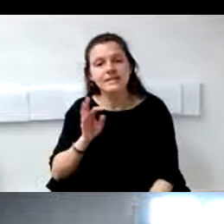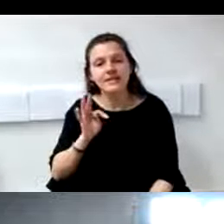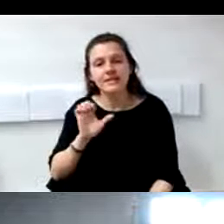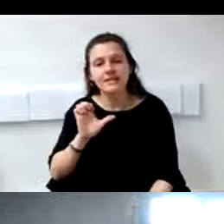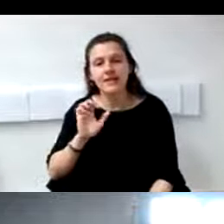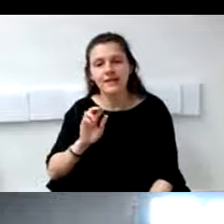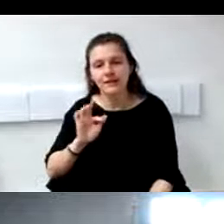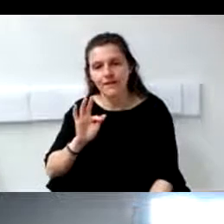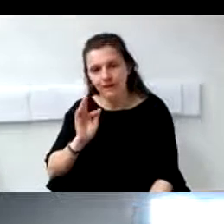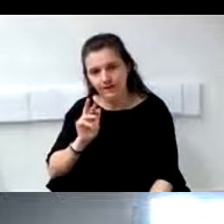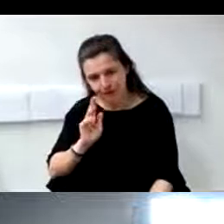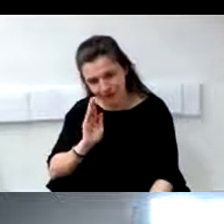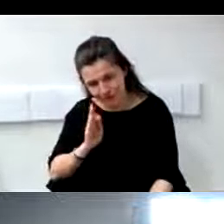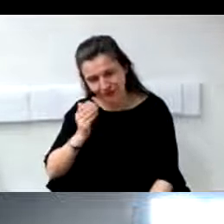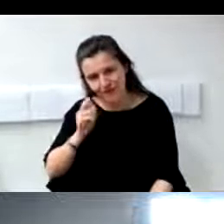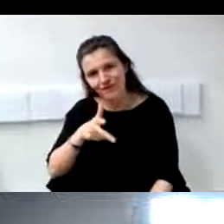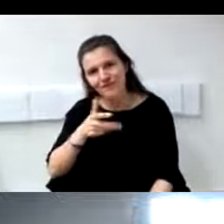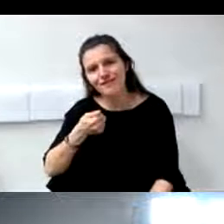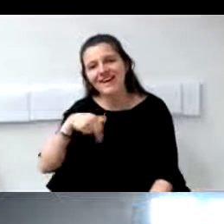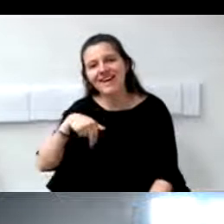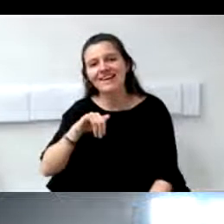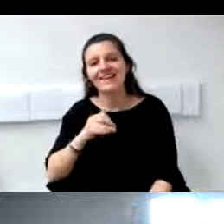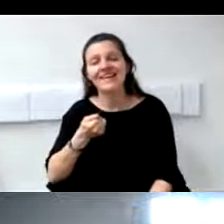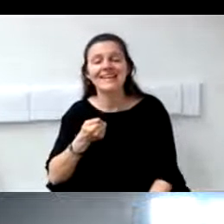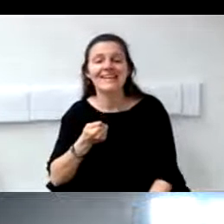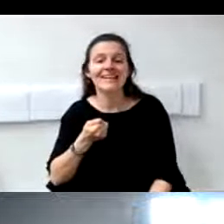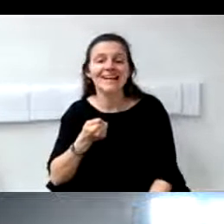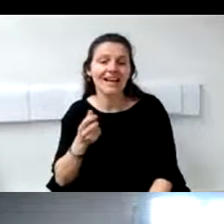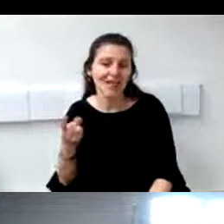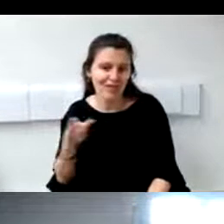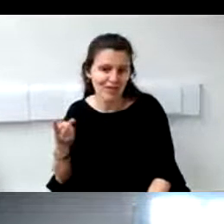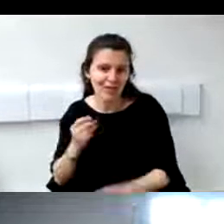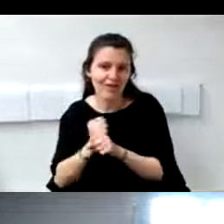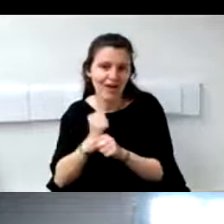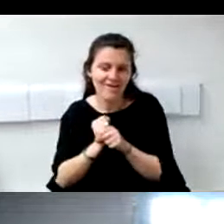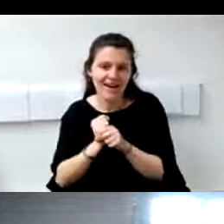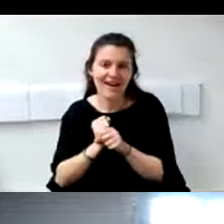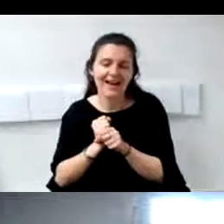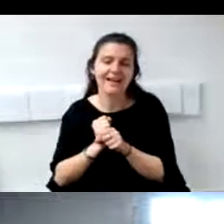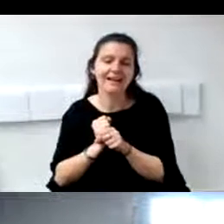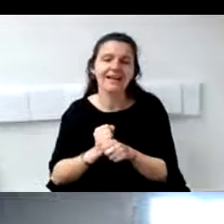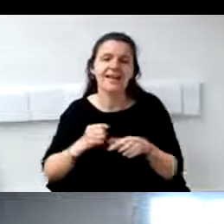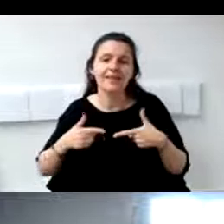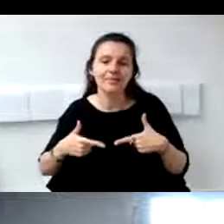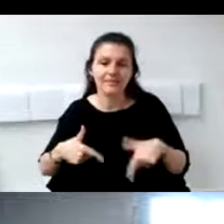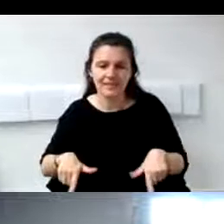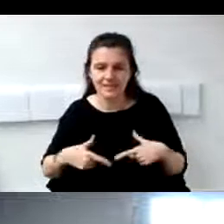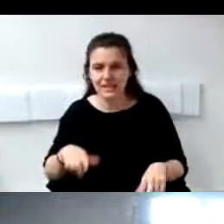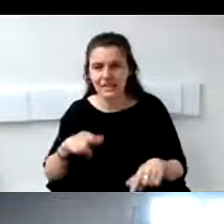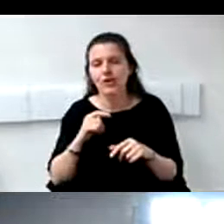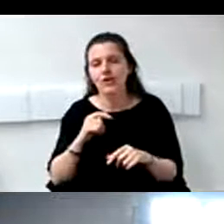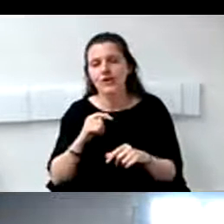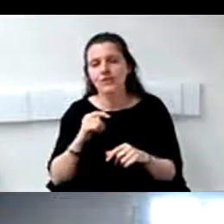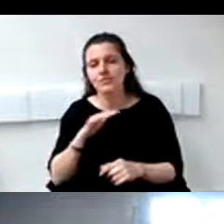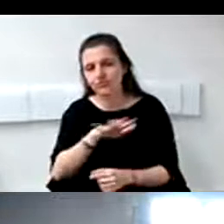a trabajar hoy. Se va a conectar también Juan José Meré, el consultor Juan José Meré de Lupa,